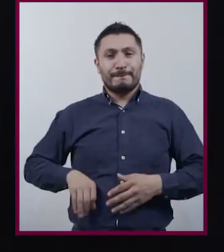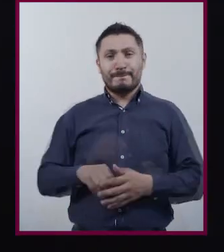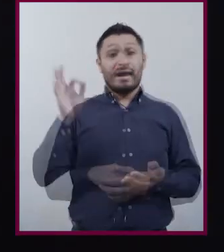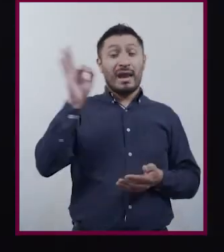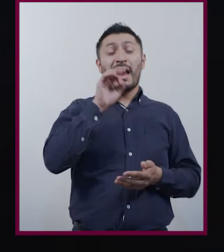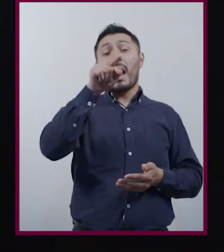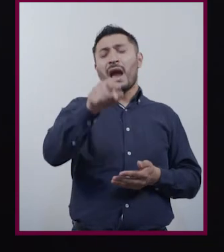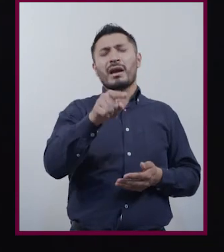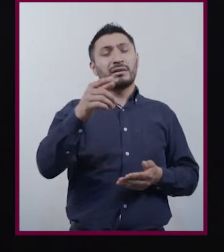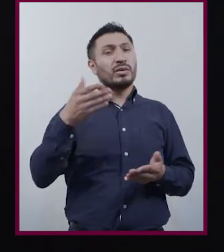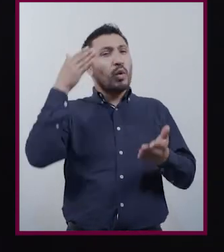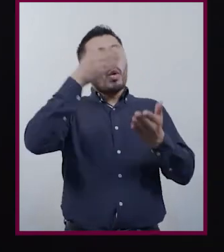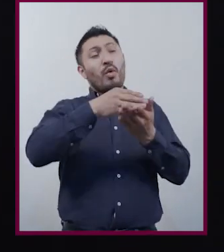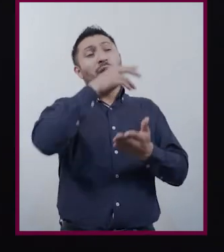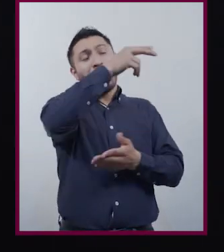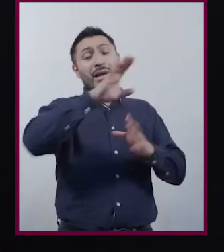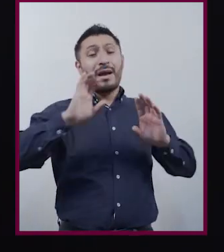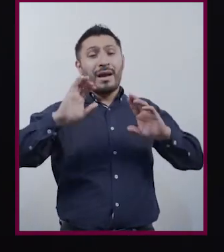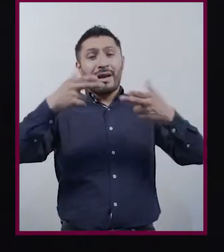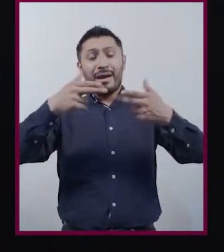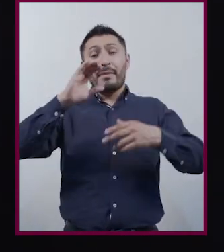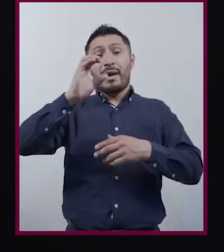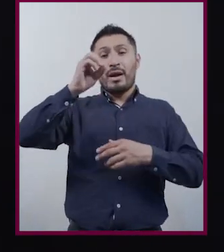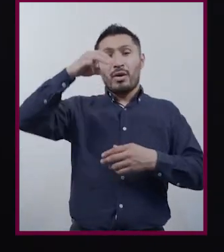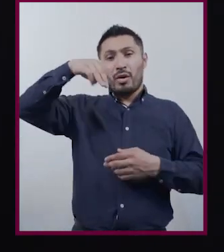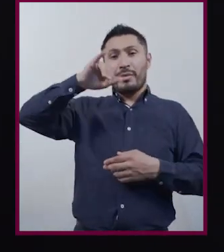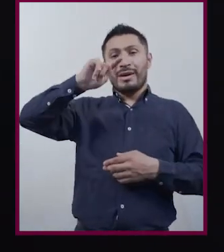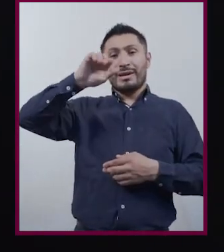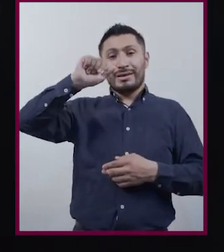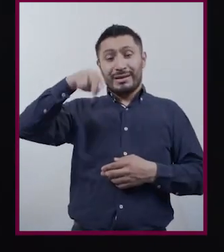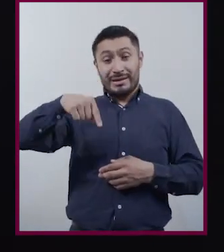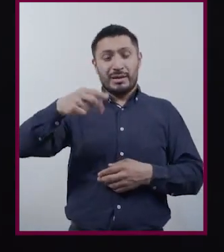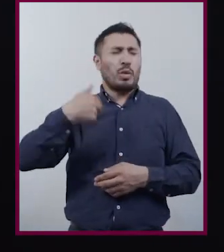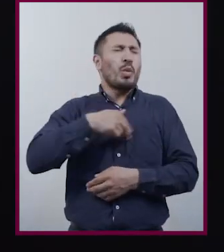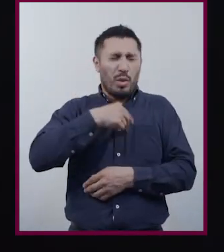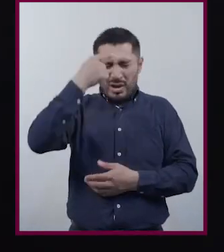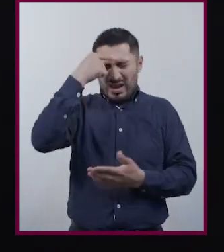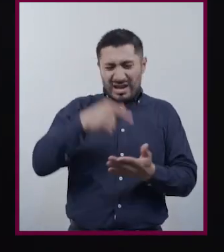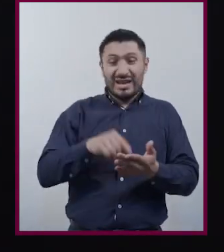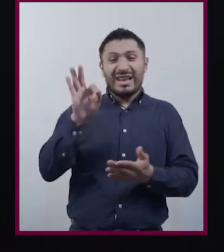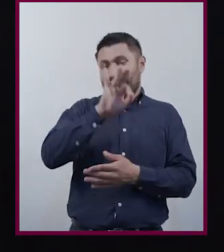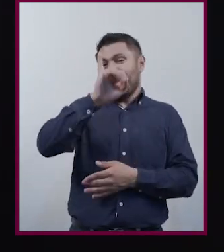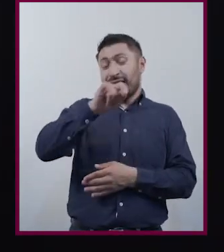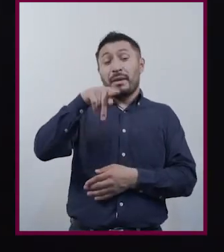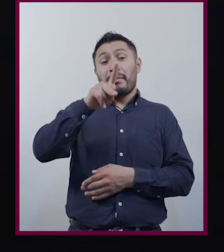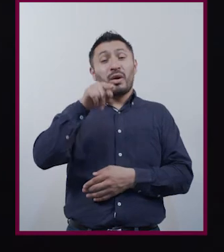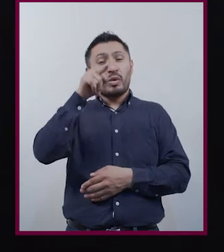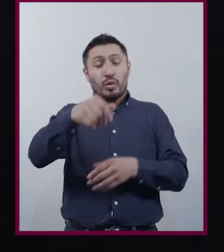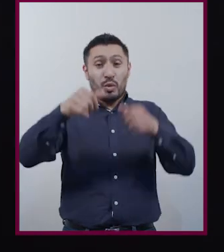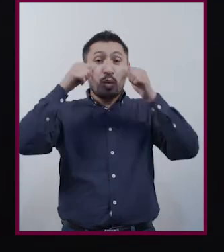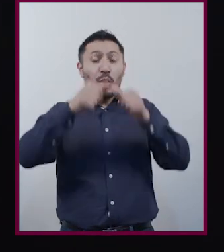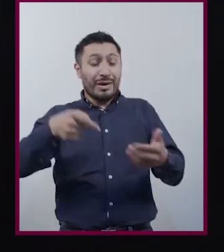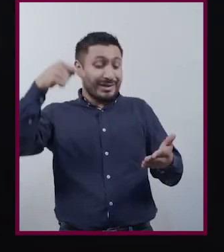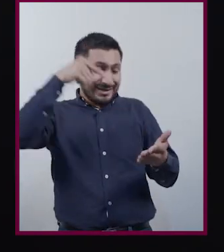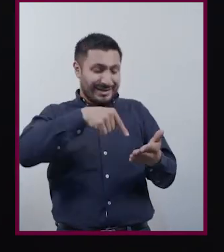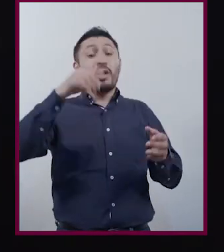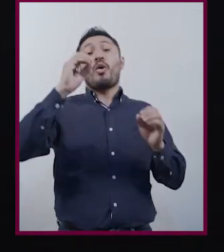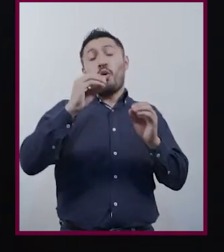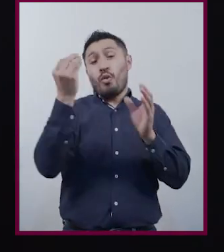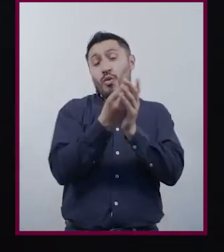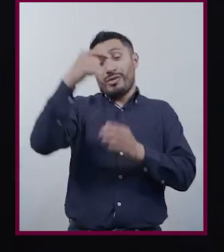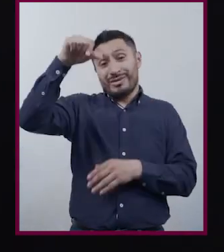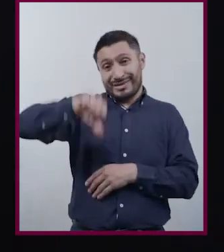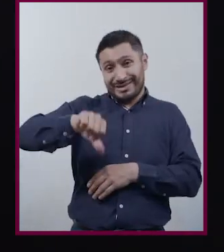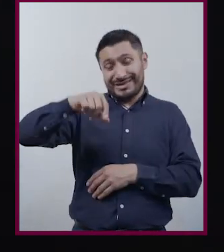¿Alguna vez has estado en Comitán, Chiapas? Nosotros creemos que sí, pero solo si prestas atención a este programa. Ojalá